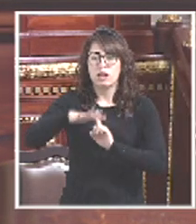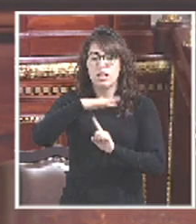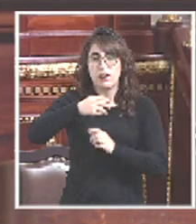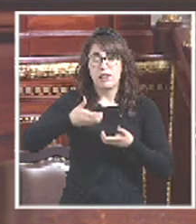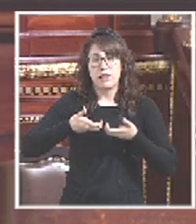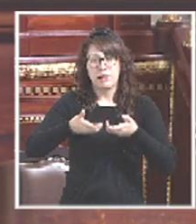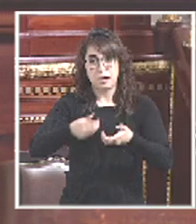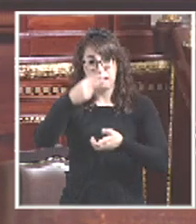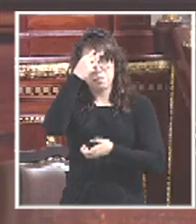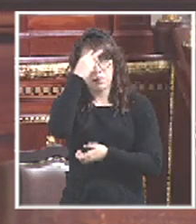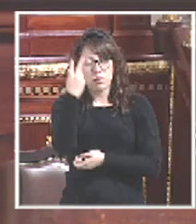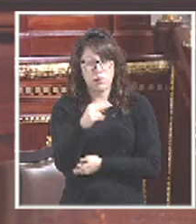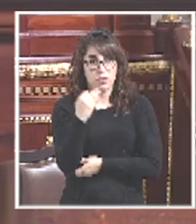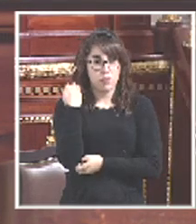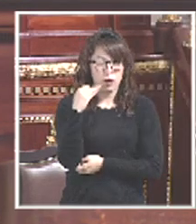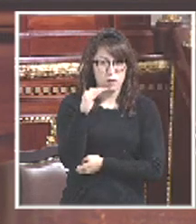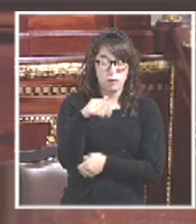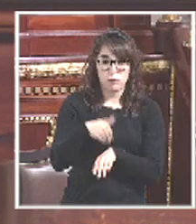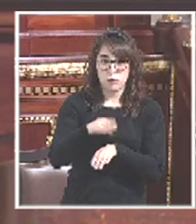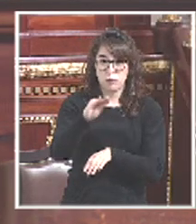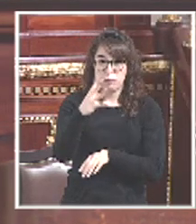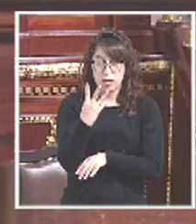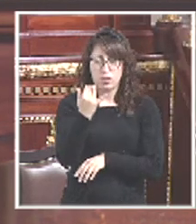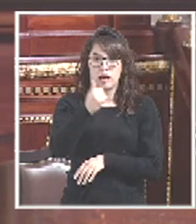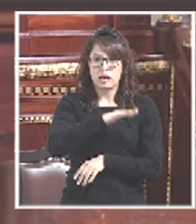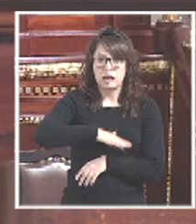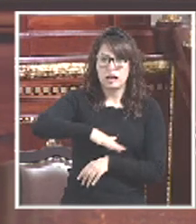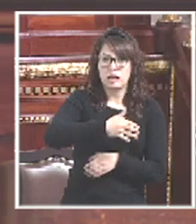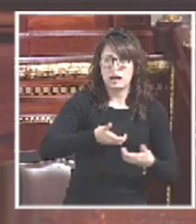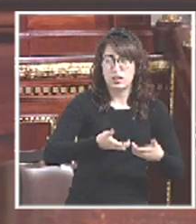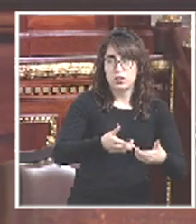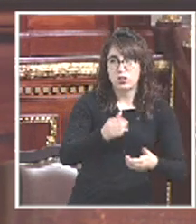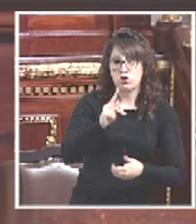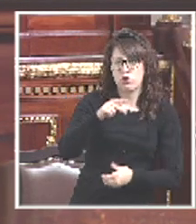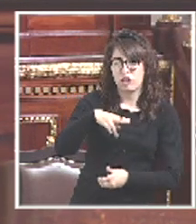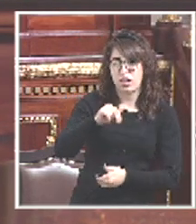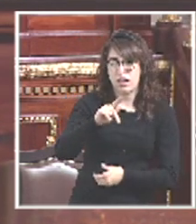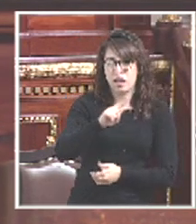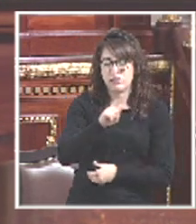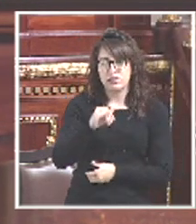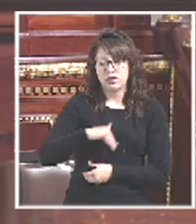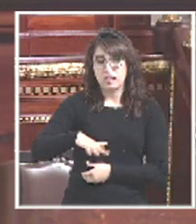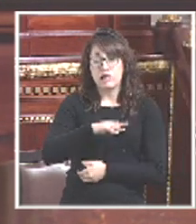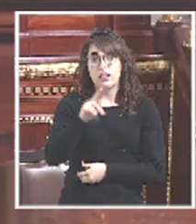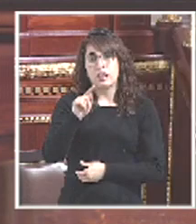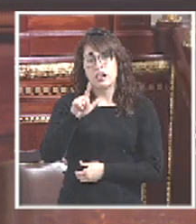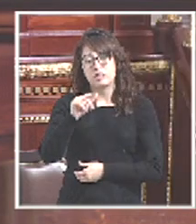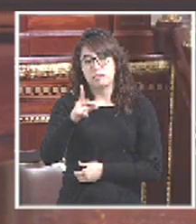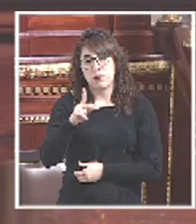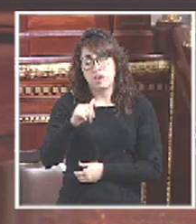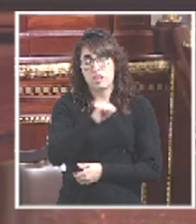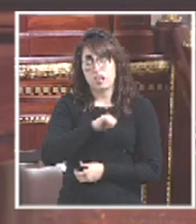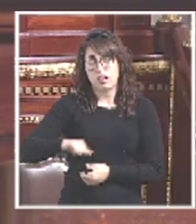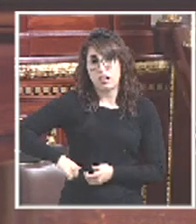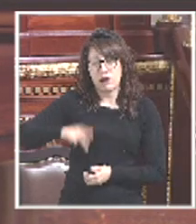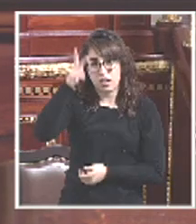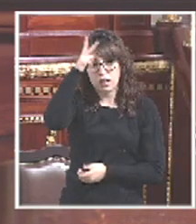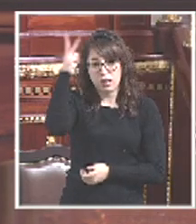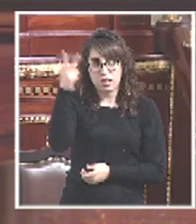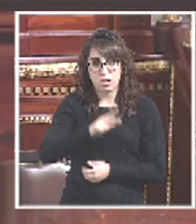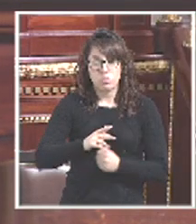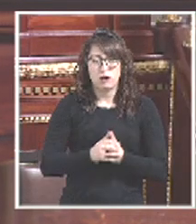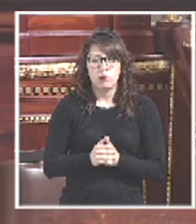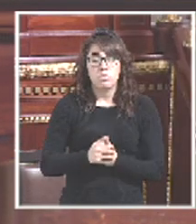México-Tacuba número 94 y cerrada Tonantzin número 38, Tlaxpana, Miguel Hidalgo. Derivado de lo